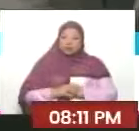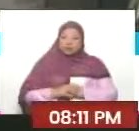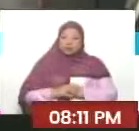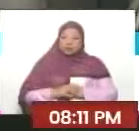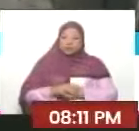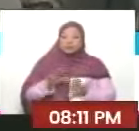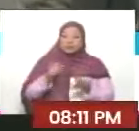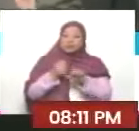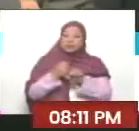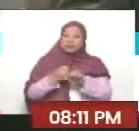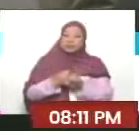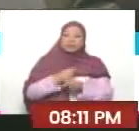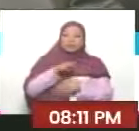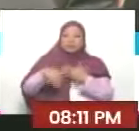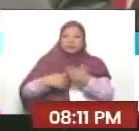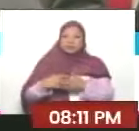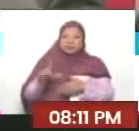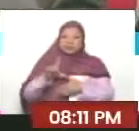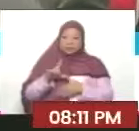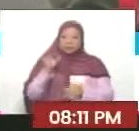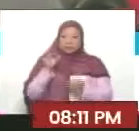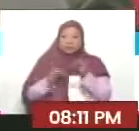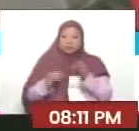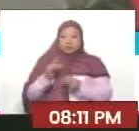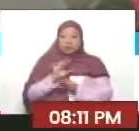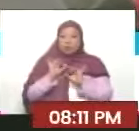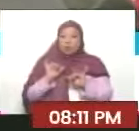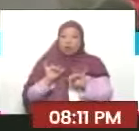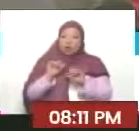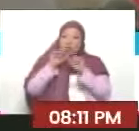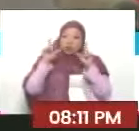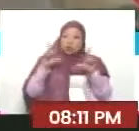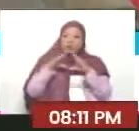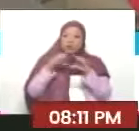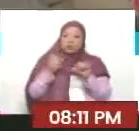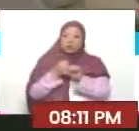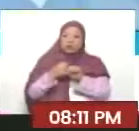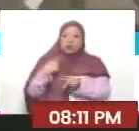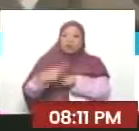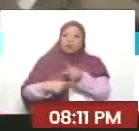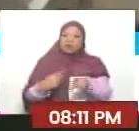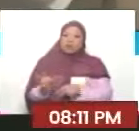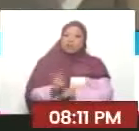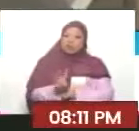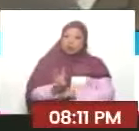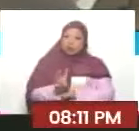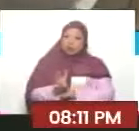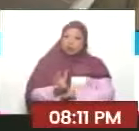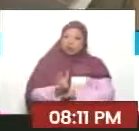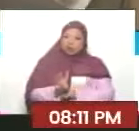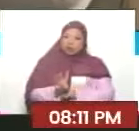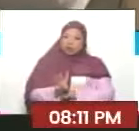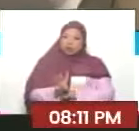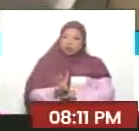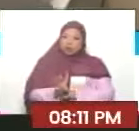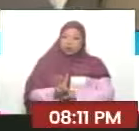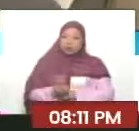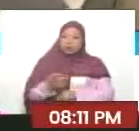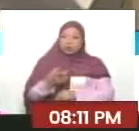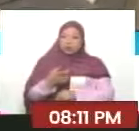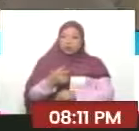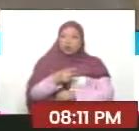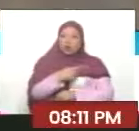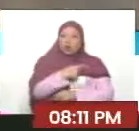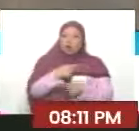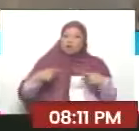El secretario general de Naciones Unidas, Guterres, quedó loco. Yo le dije, todo esto se produce en Venezuela. Él es de Portugal. Me dijo, ¿más